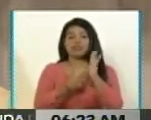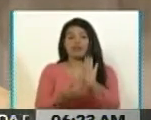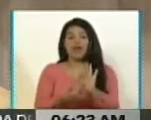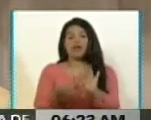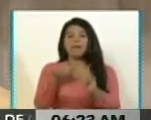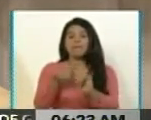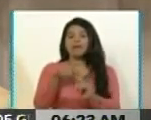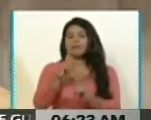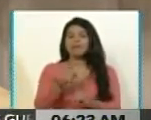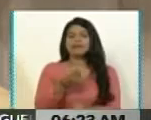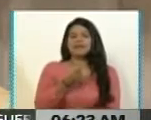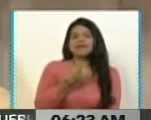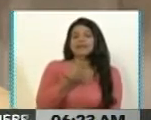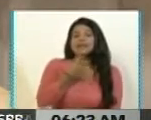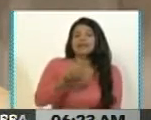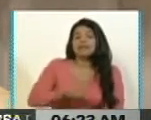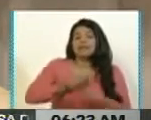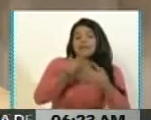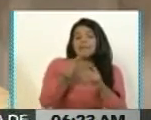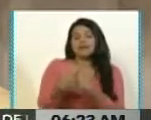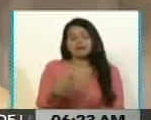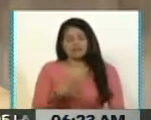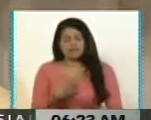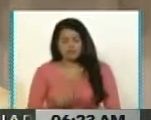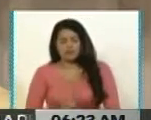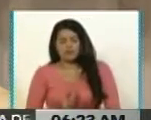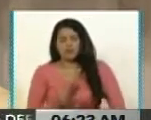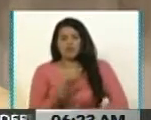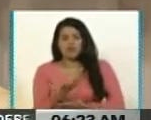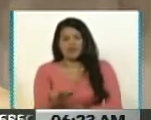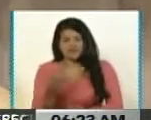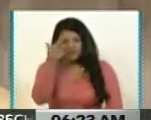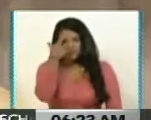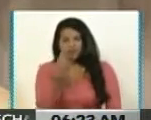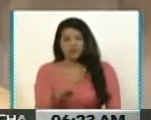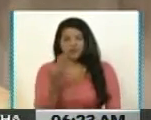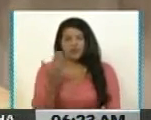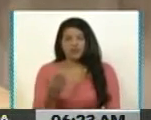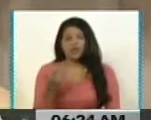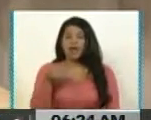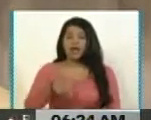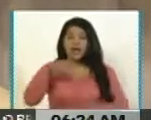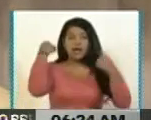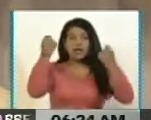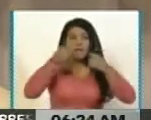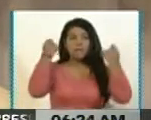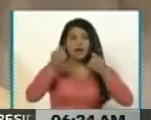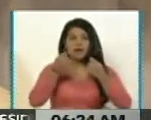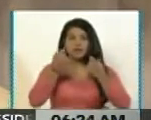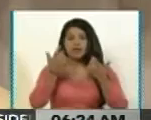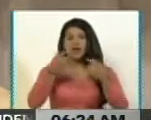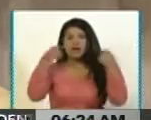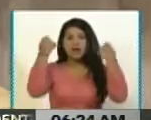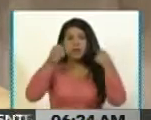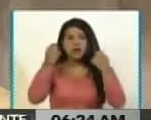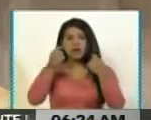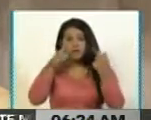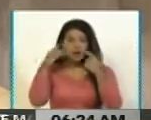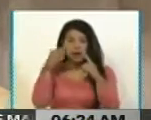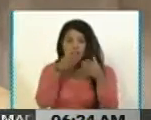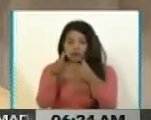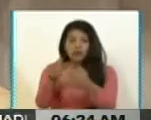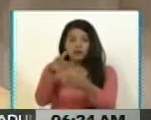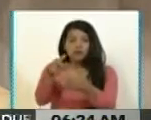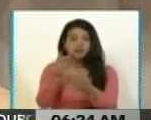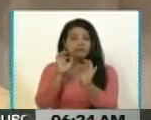creo que si hay una cosa importante de la campaña es que es una campaña que apela justamente a un sentimiento en un año que ha